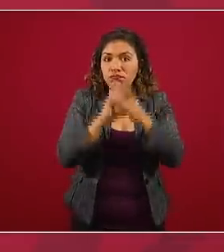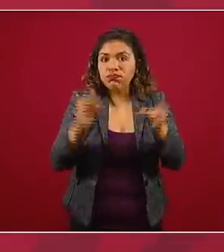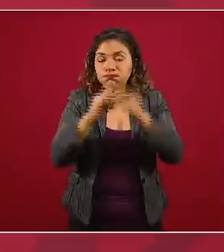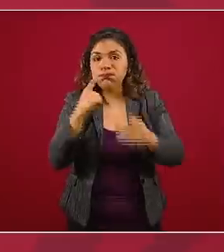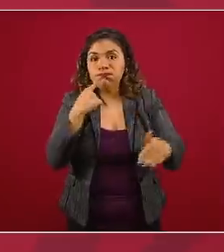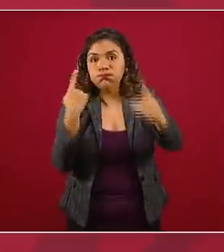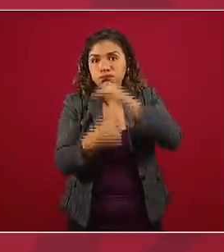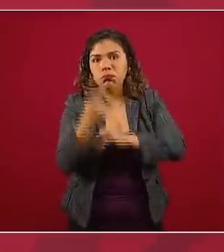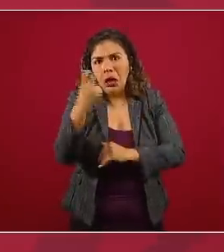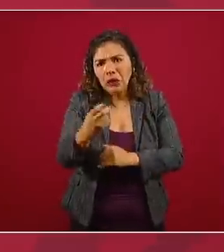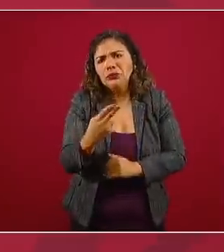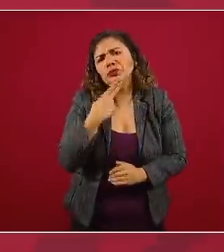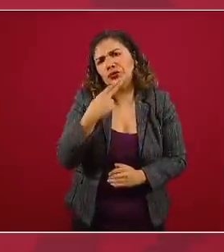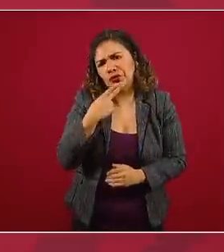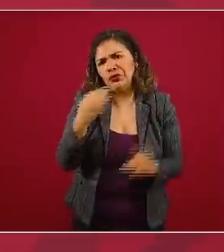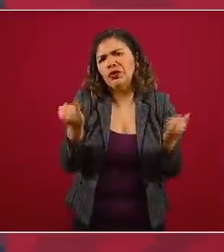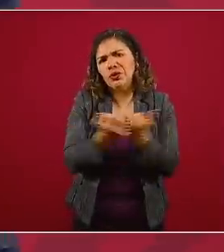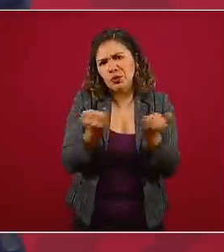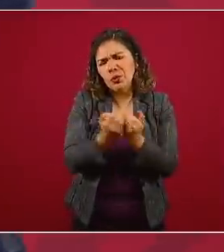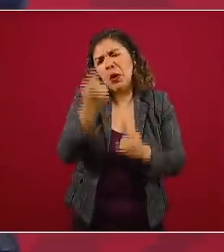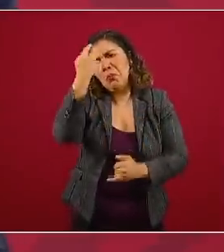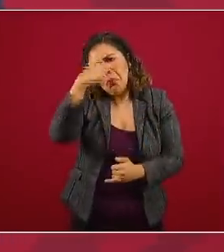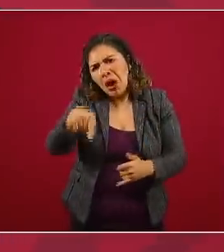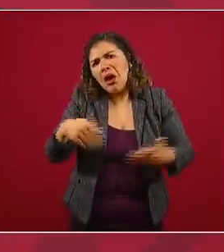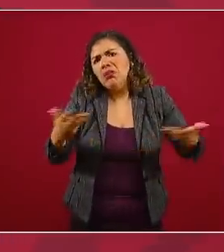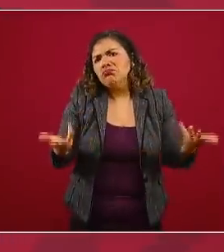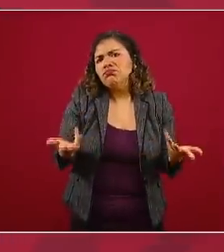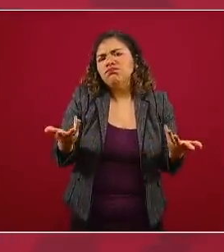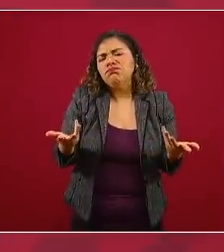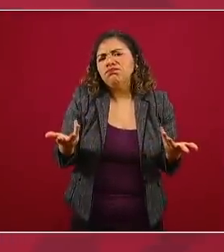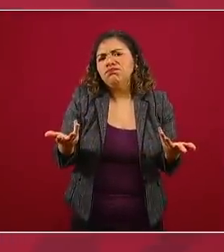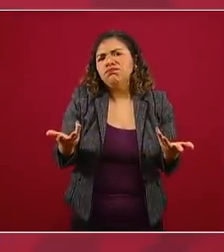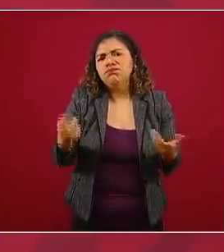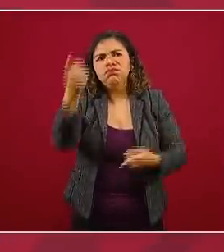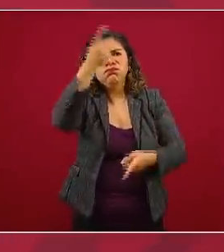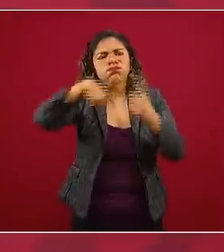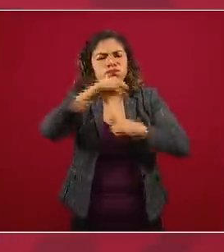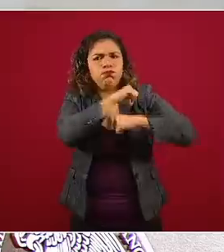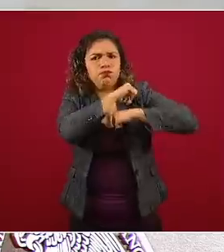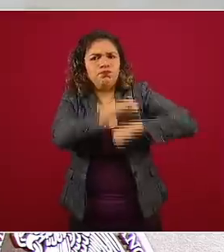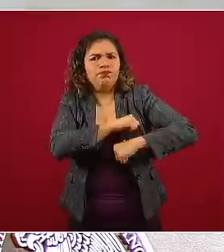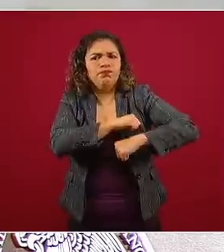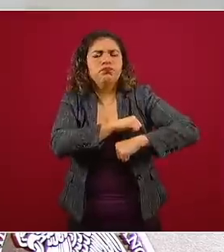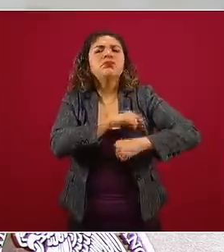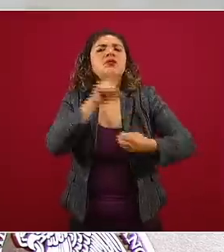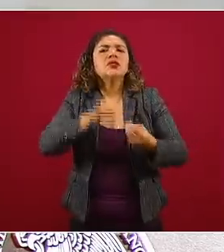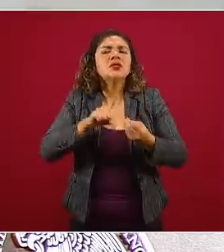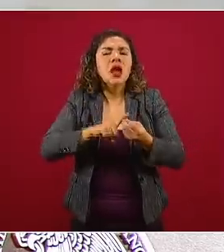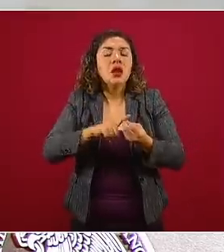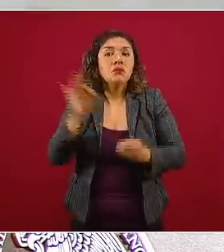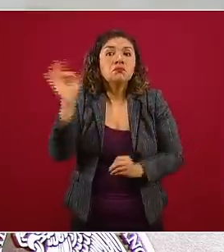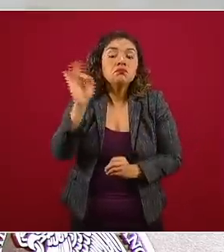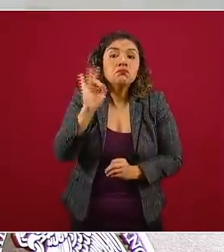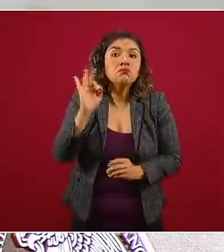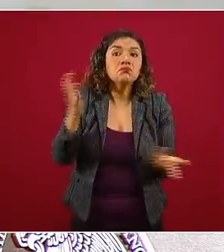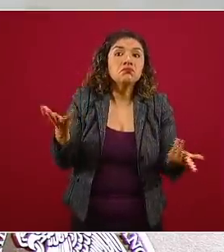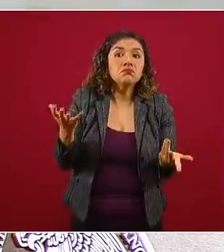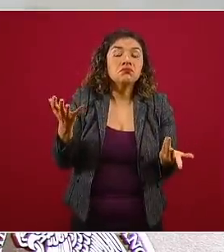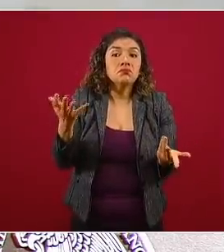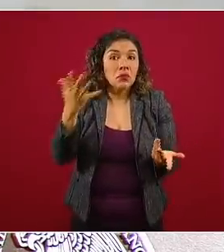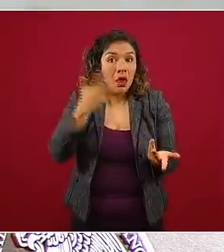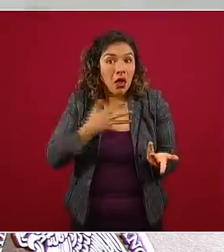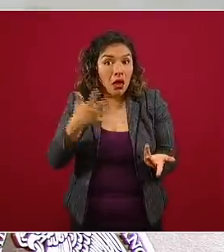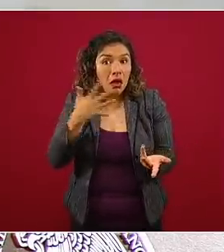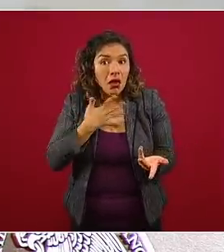creo que ayuda para que esté las autoridades si es